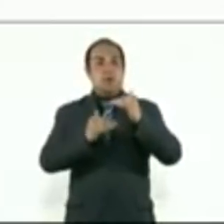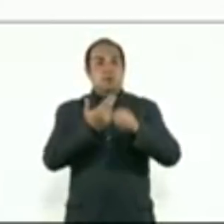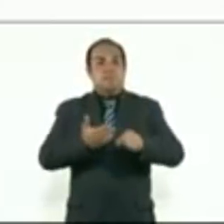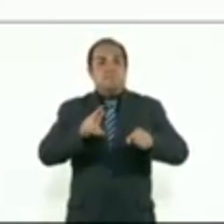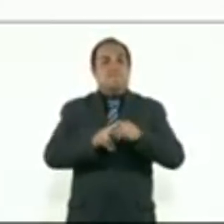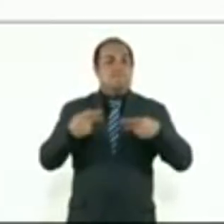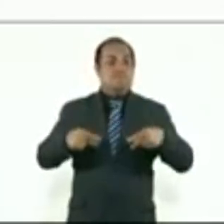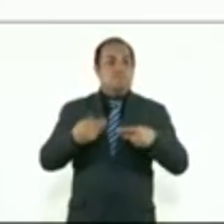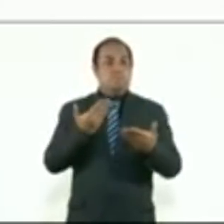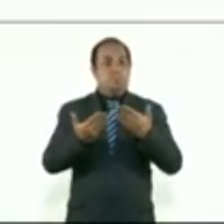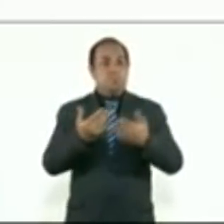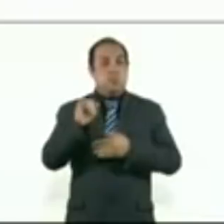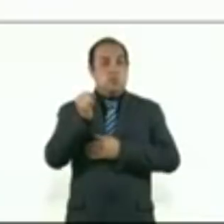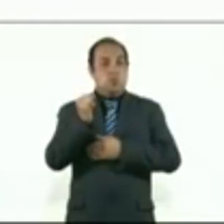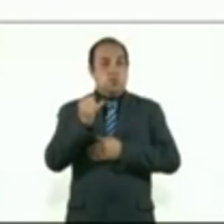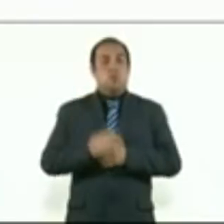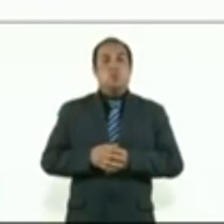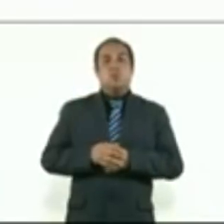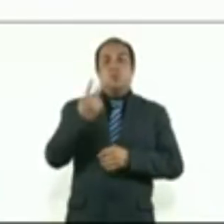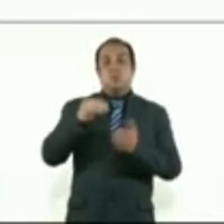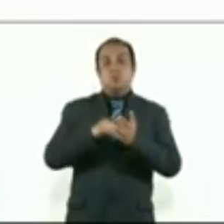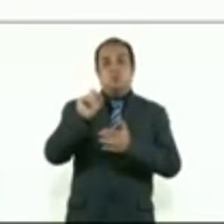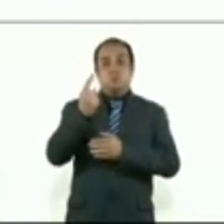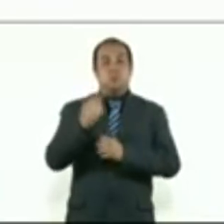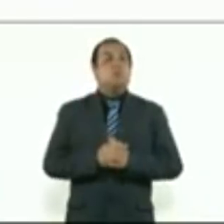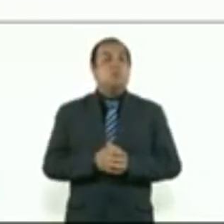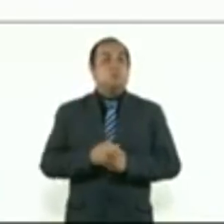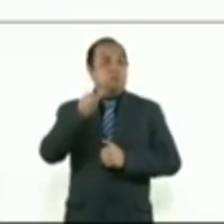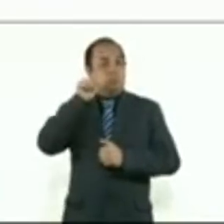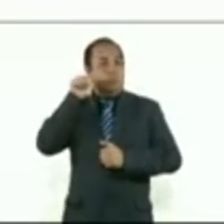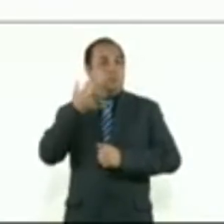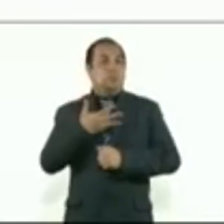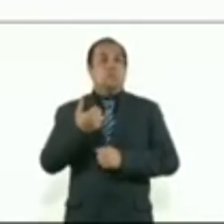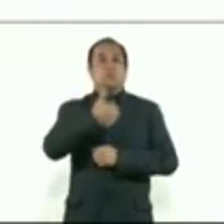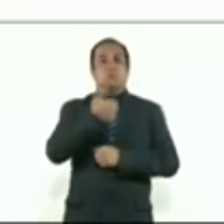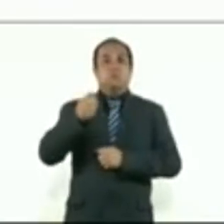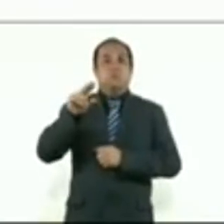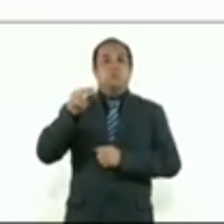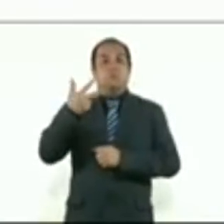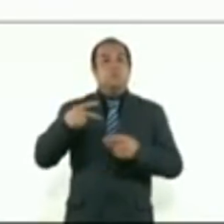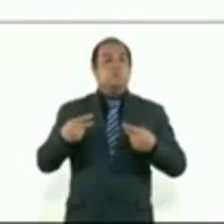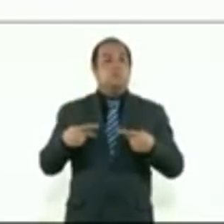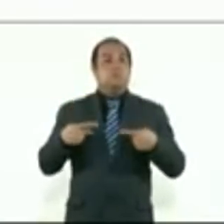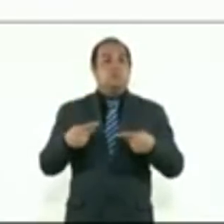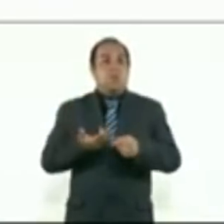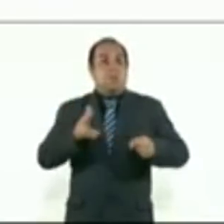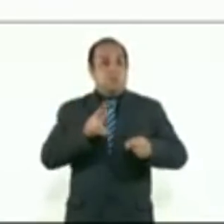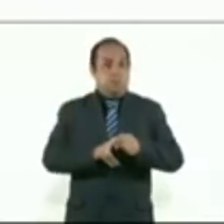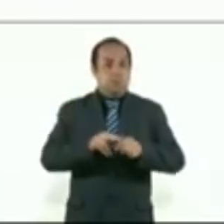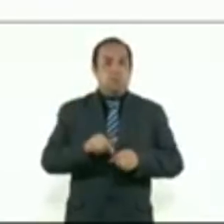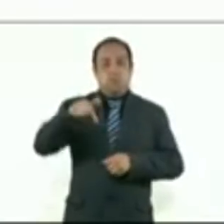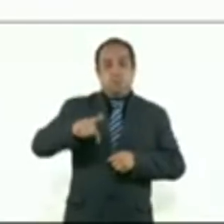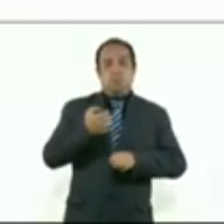hospitalizados que tuvimos durante junio del presente año al día de ayer había 688 personas hospitalizadas aquí